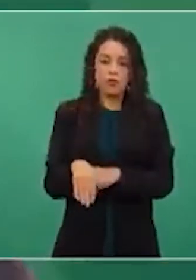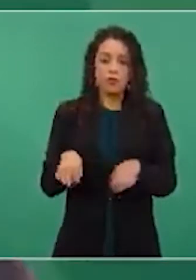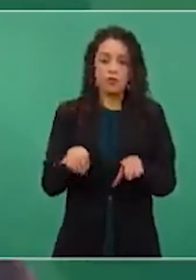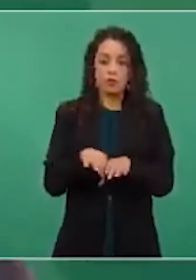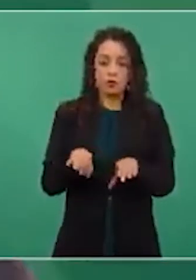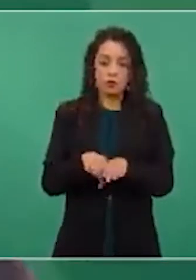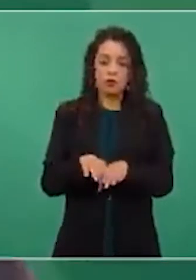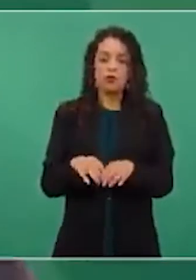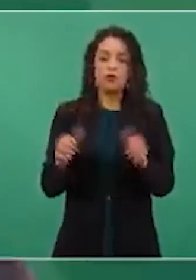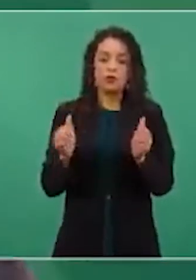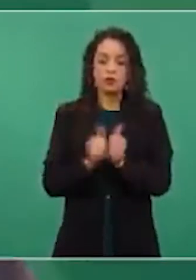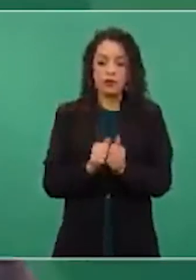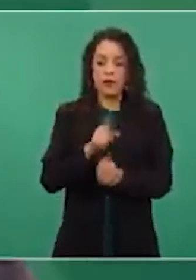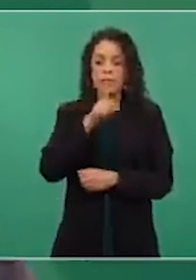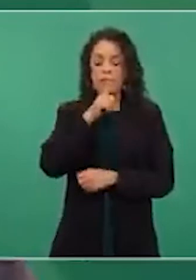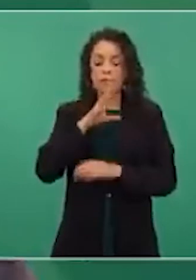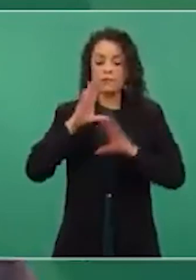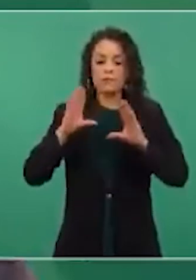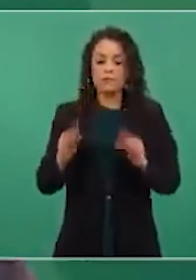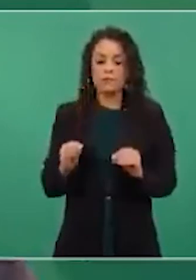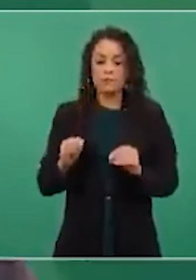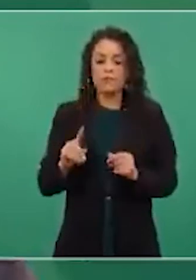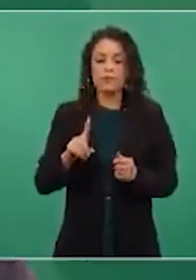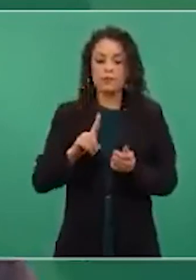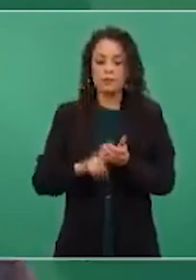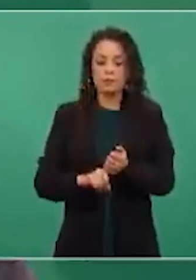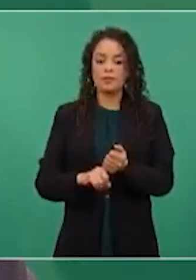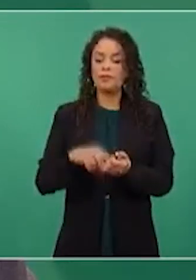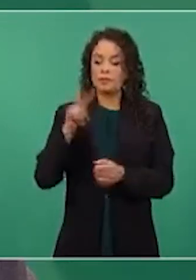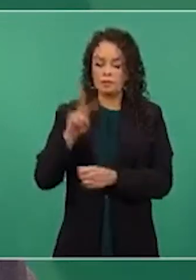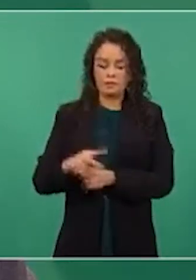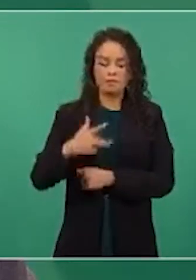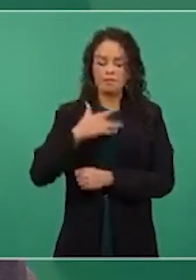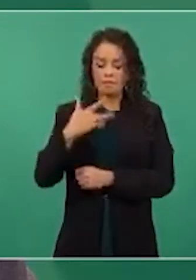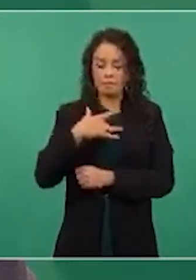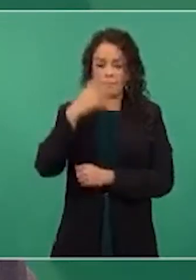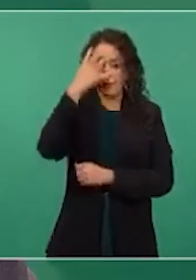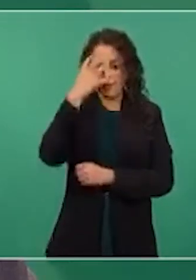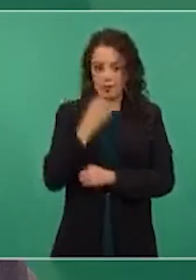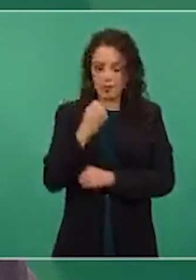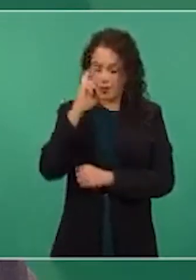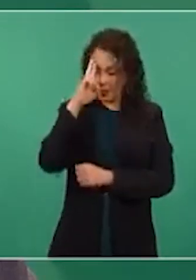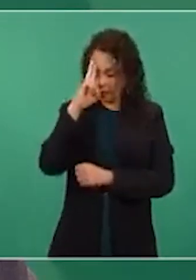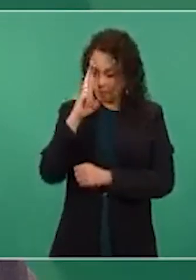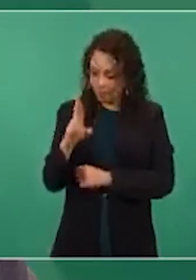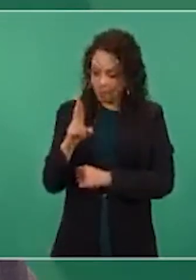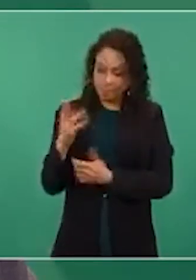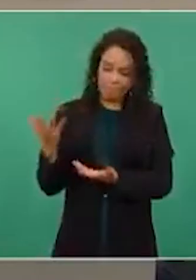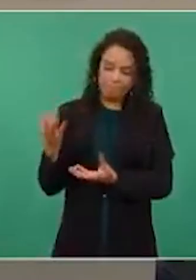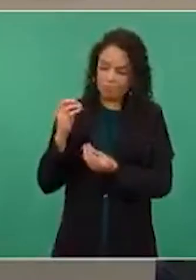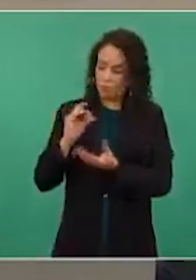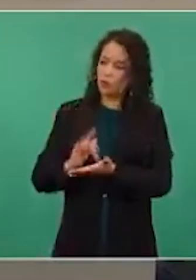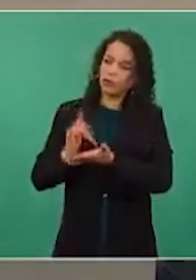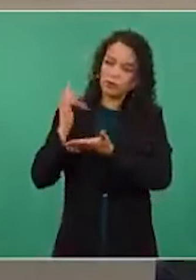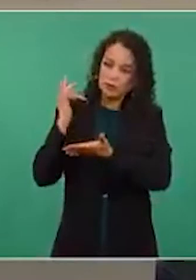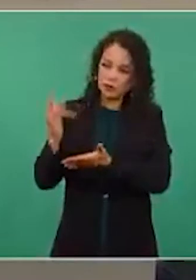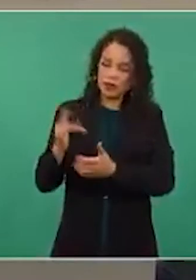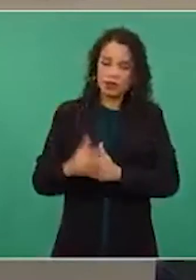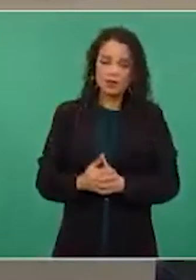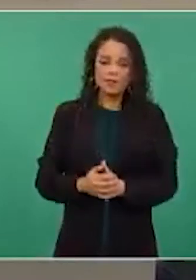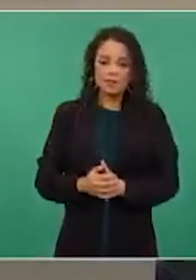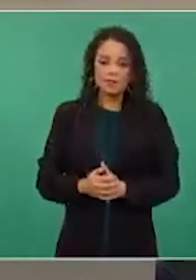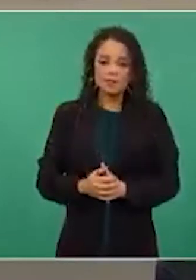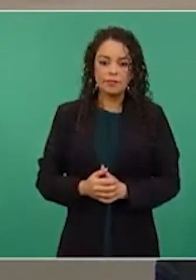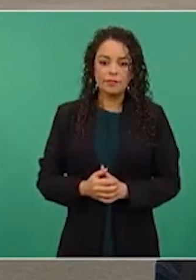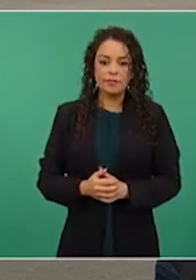homenajeamos con acordes teñidos de tristeza admiración y agradecimiento estimados